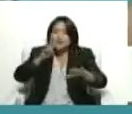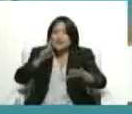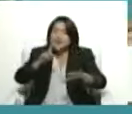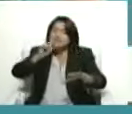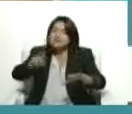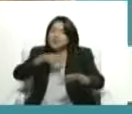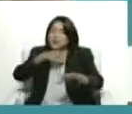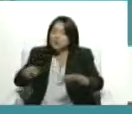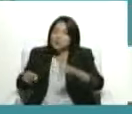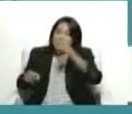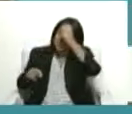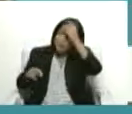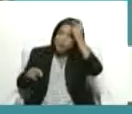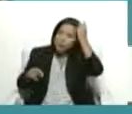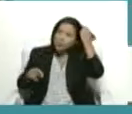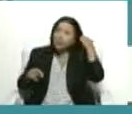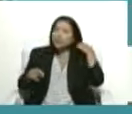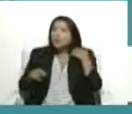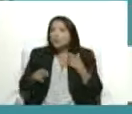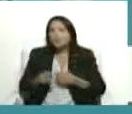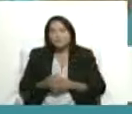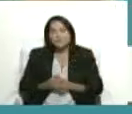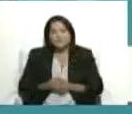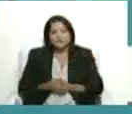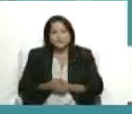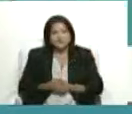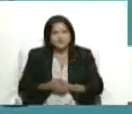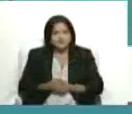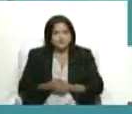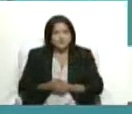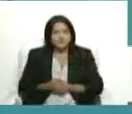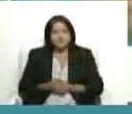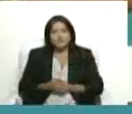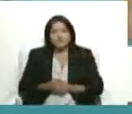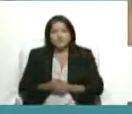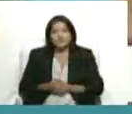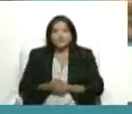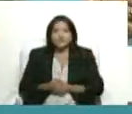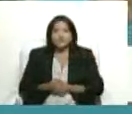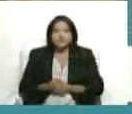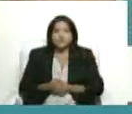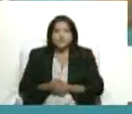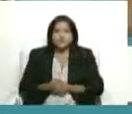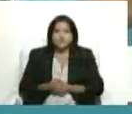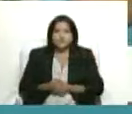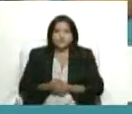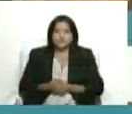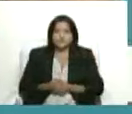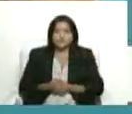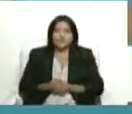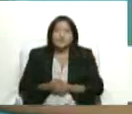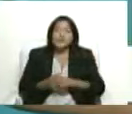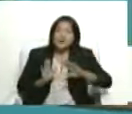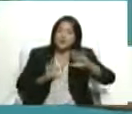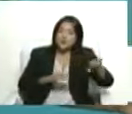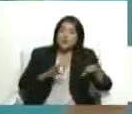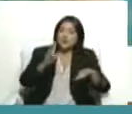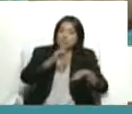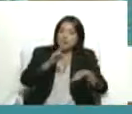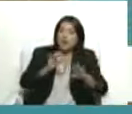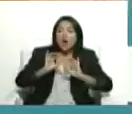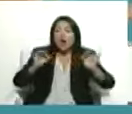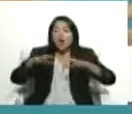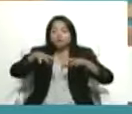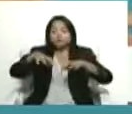velas. ¿Estás del lado del río Esequibo hacia el Zulia, hacia el Táchira, hacia Apure,